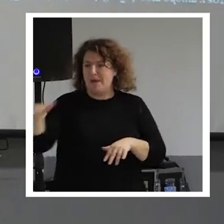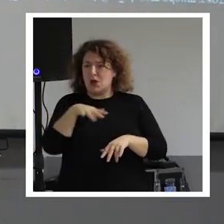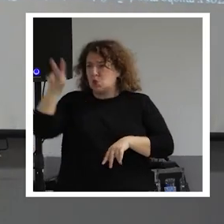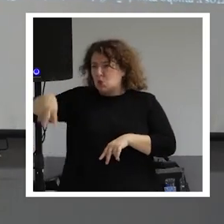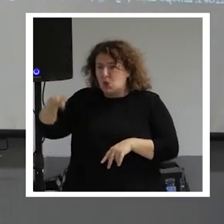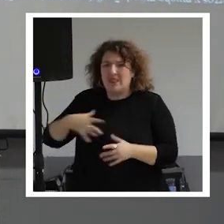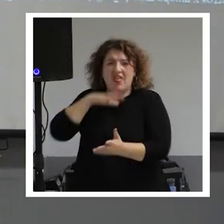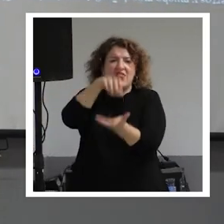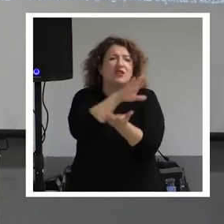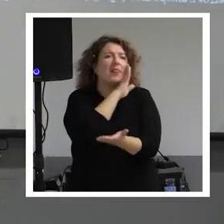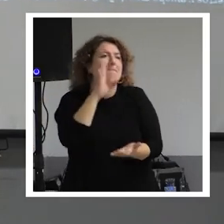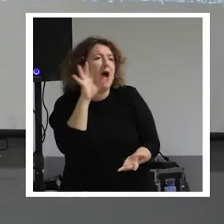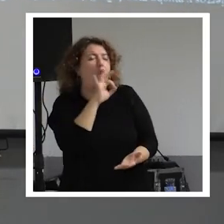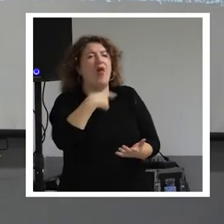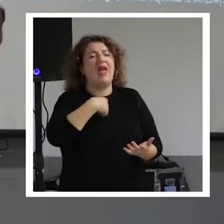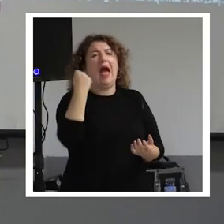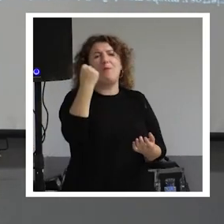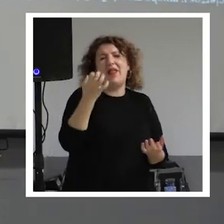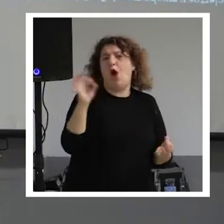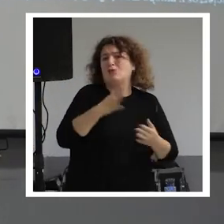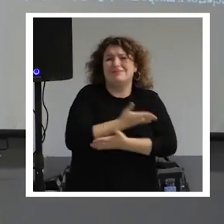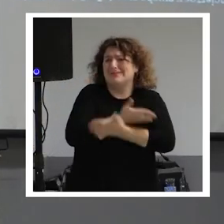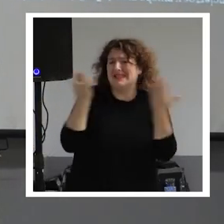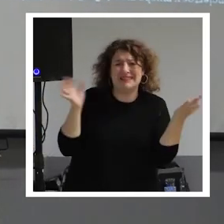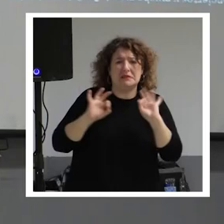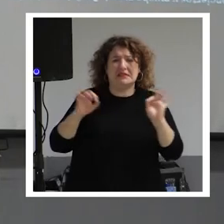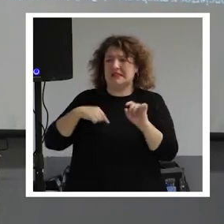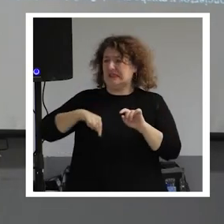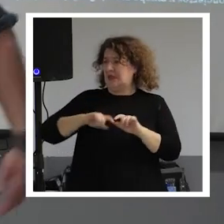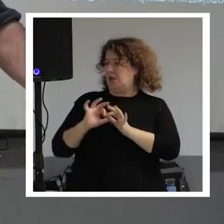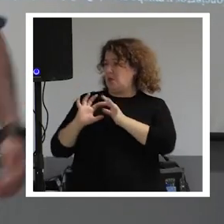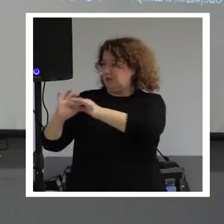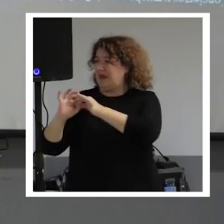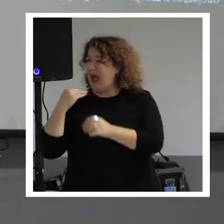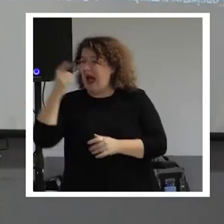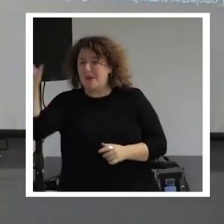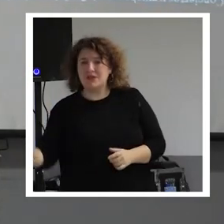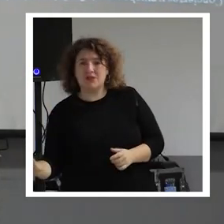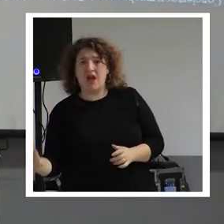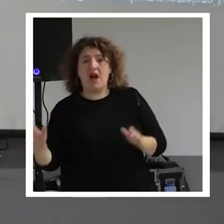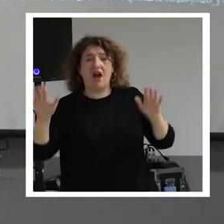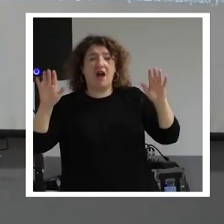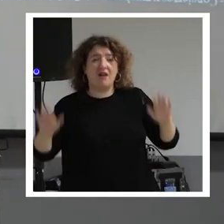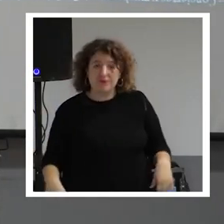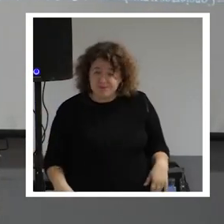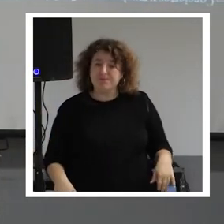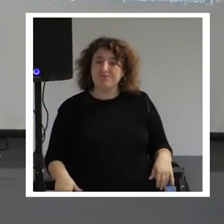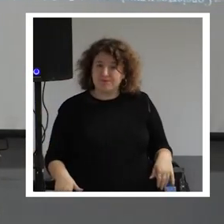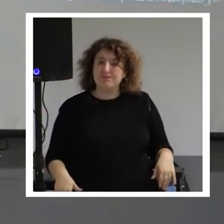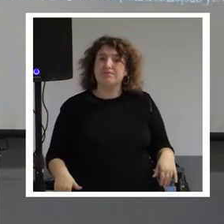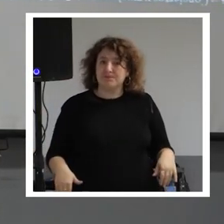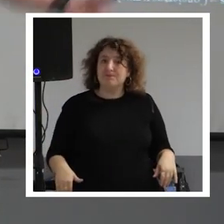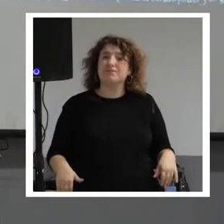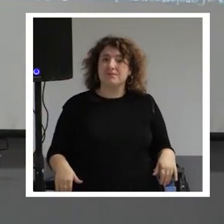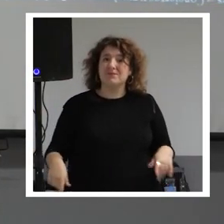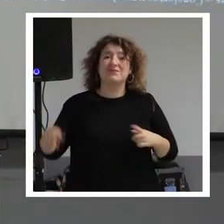persona allí me invita a ningún partido político o el 99% de las personas que están allí no son parte de su junta de vecinos de su asamblea barrial